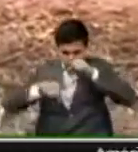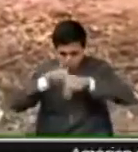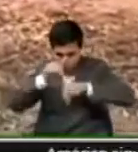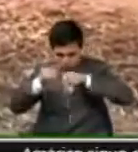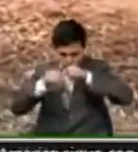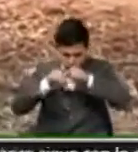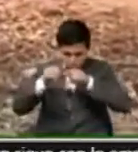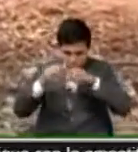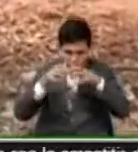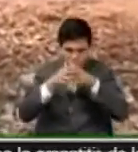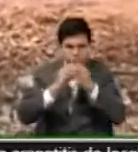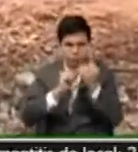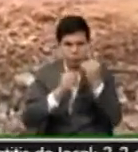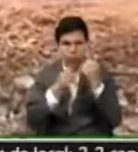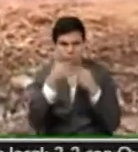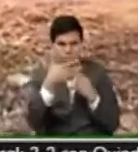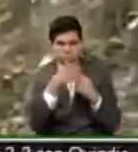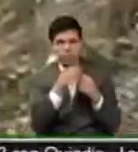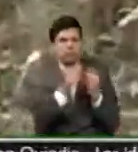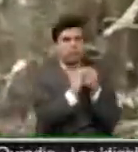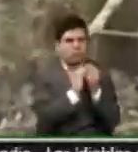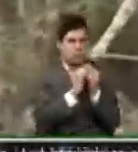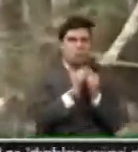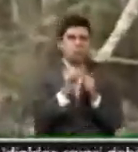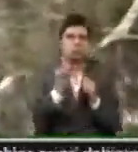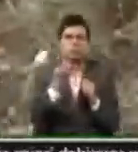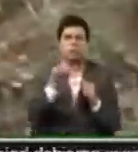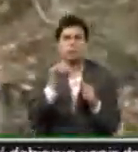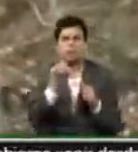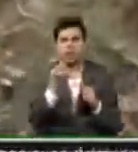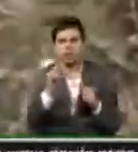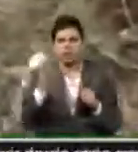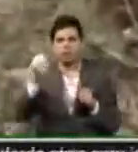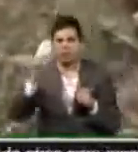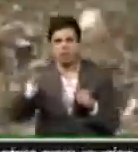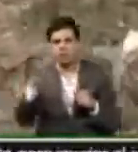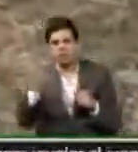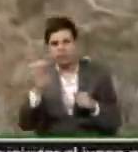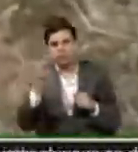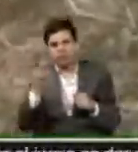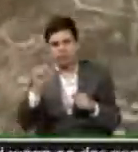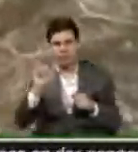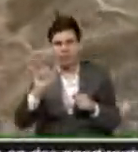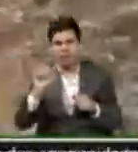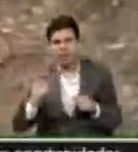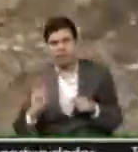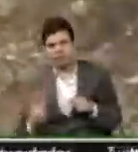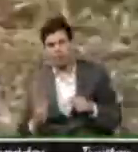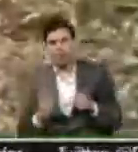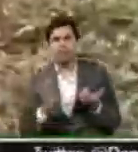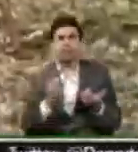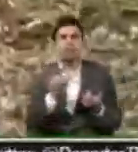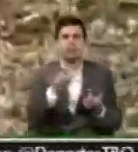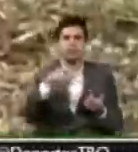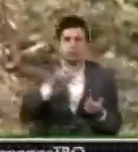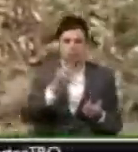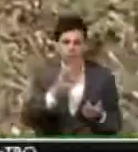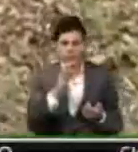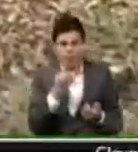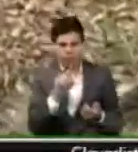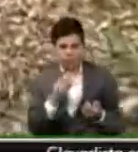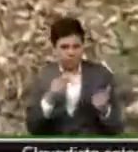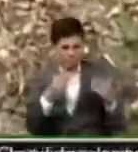en cinco categorías Sports élite senior Master a y Master B al final los deportistas y la organización